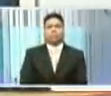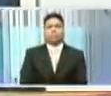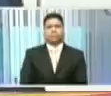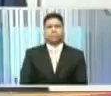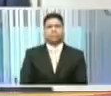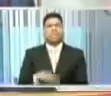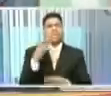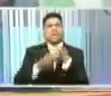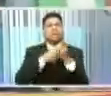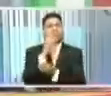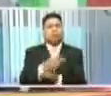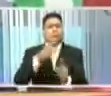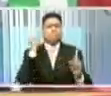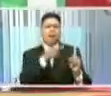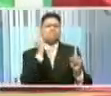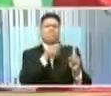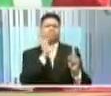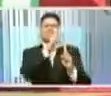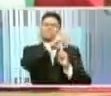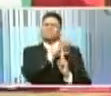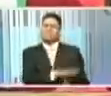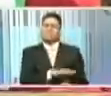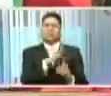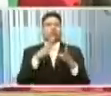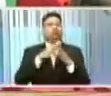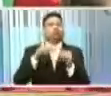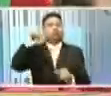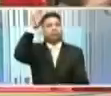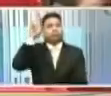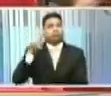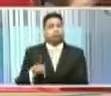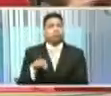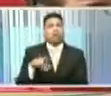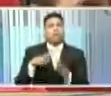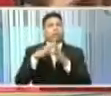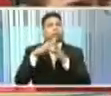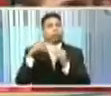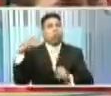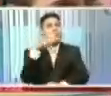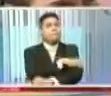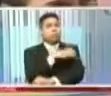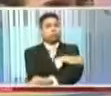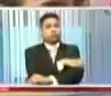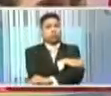que ha sido atacada y es atacada todos los días por el capitalismo,